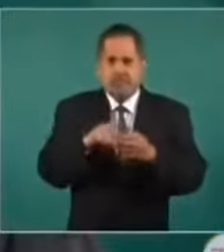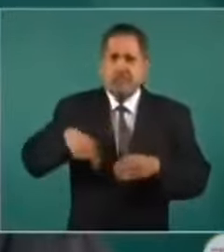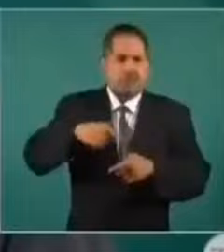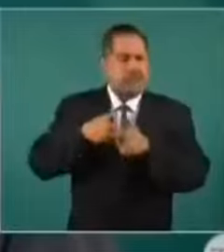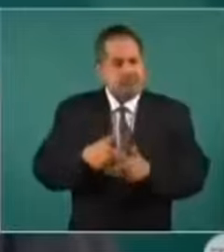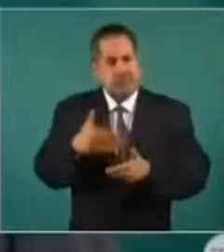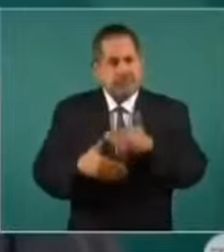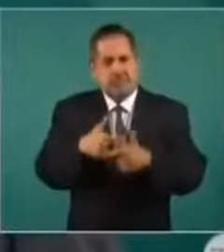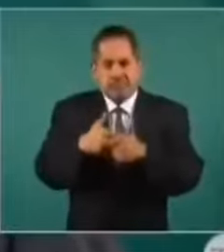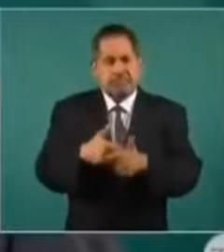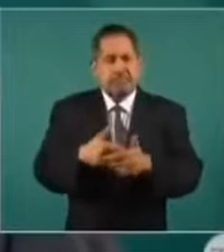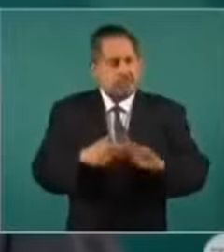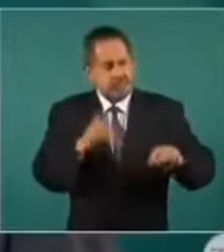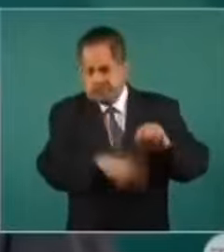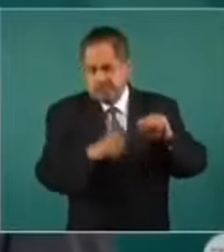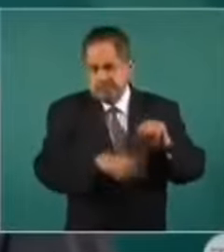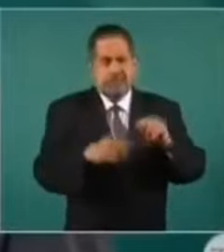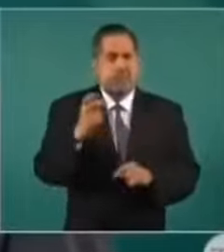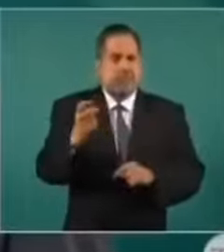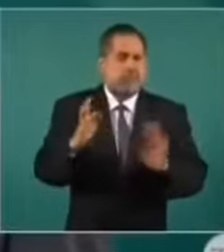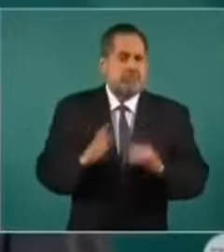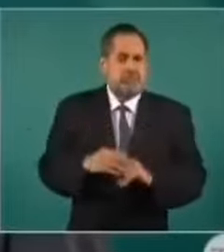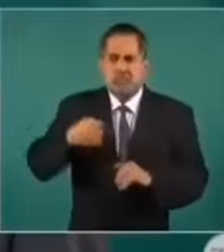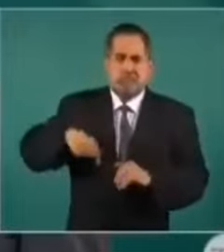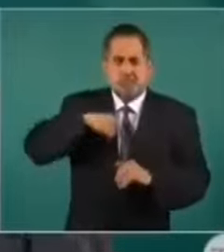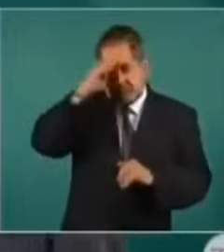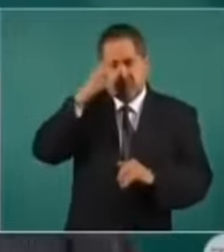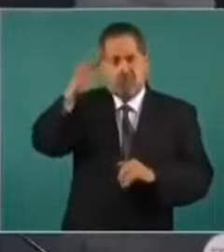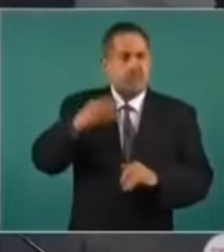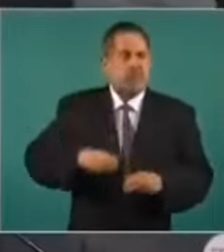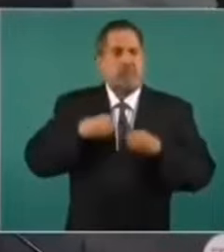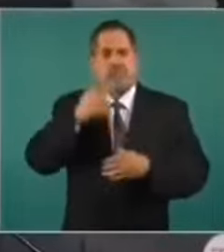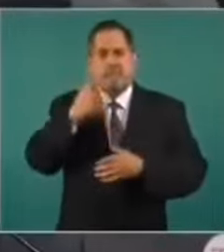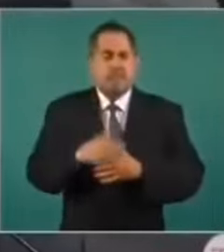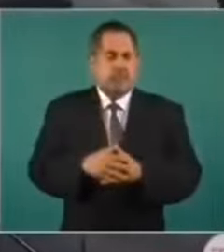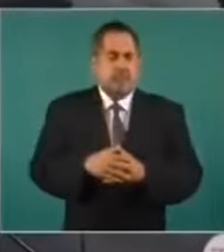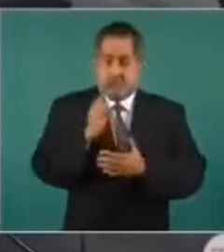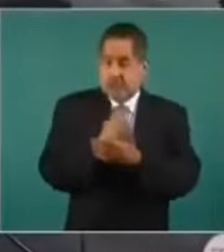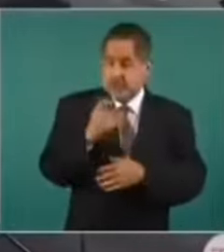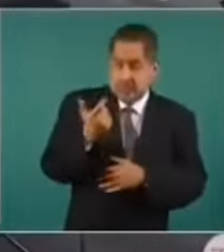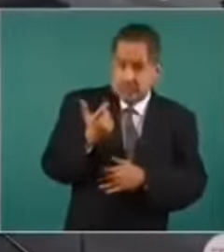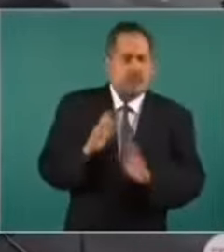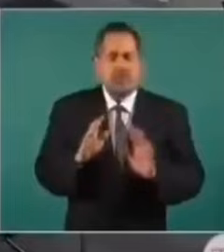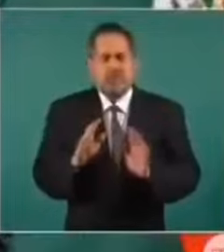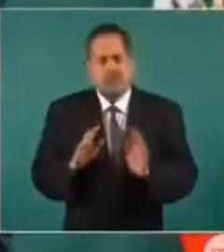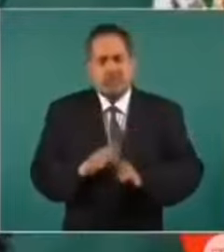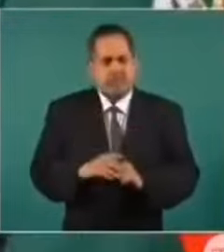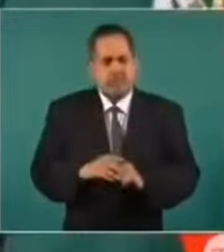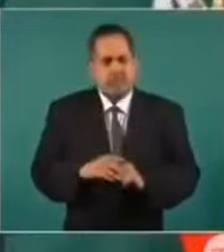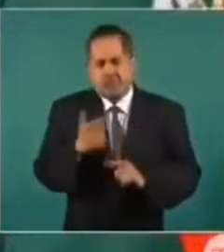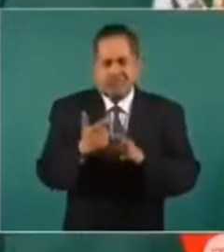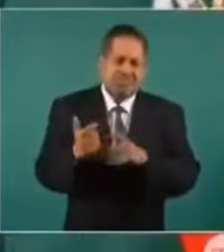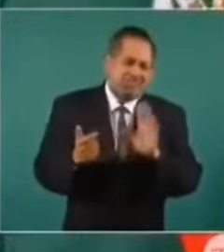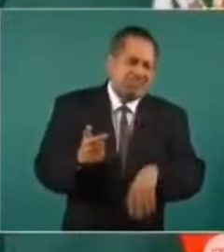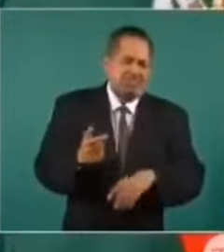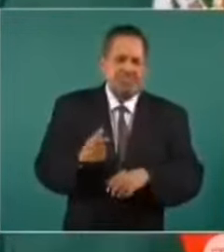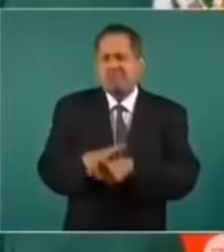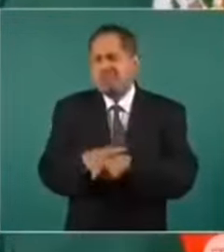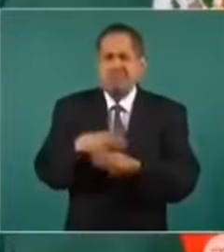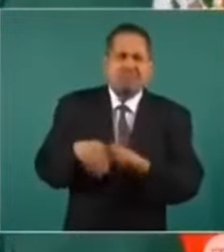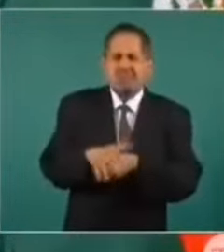enfrentando, porque eso es lo que nos va a conducir a una sociedad mejor. No solo es la cuestión económica, eso